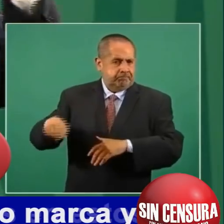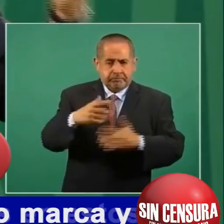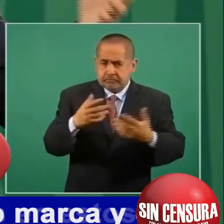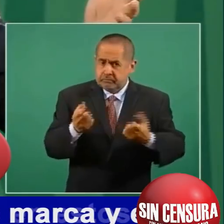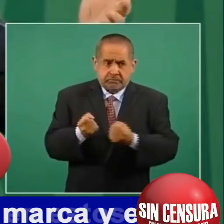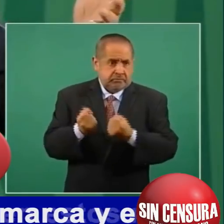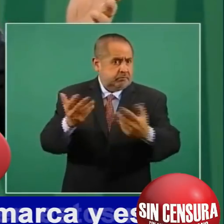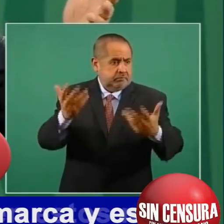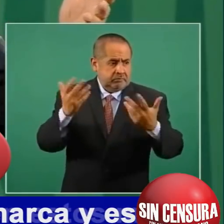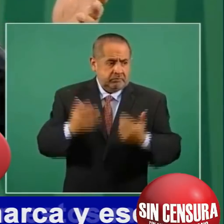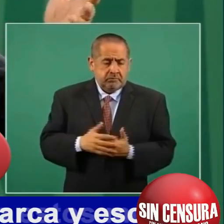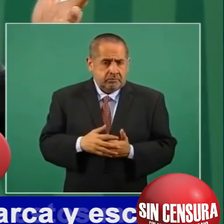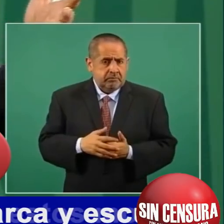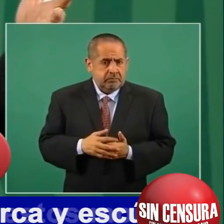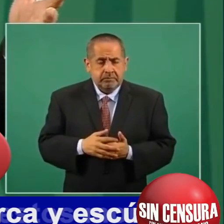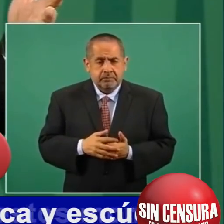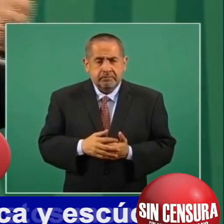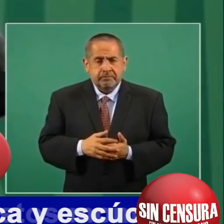trabajo